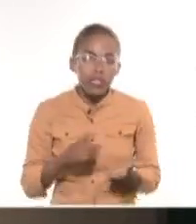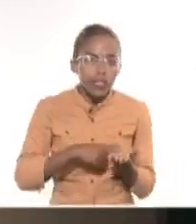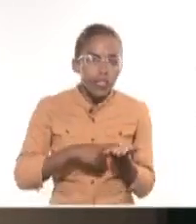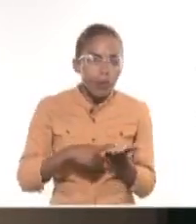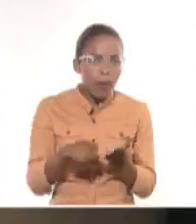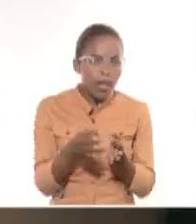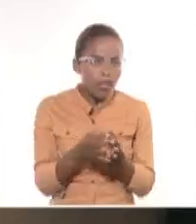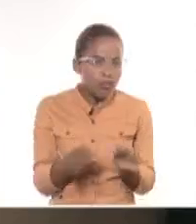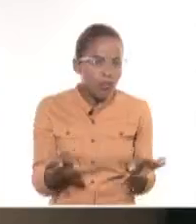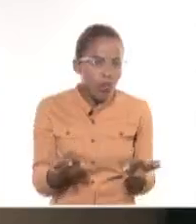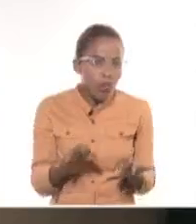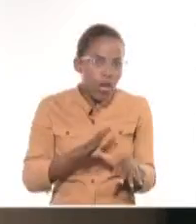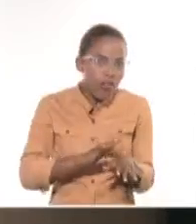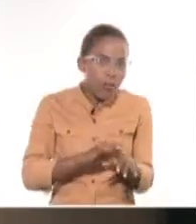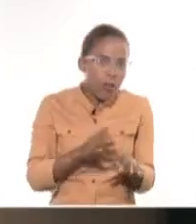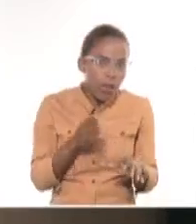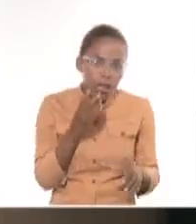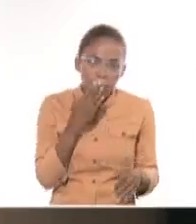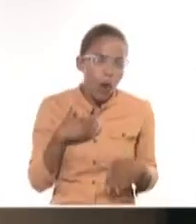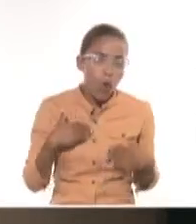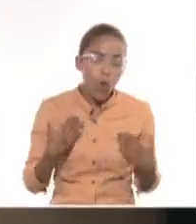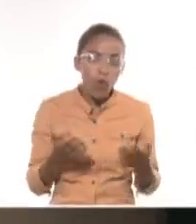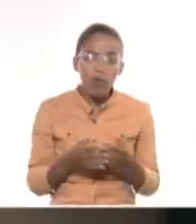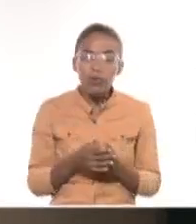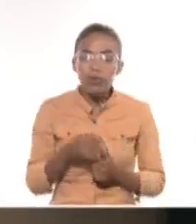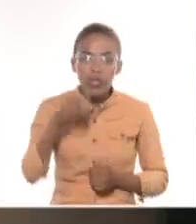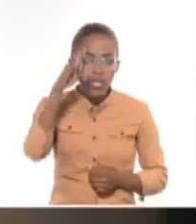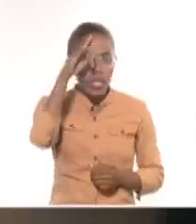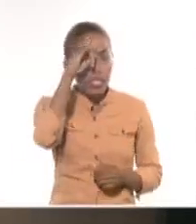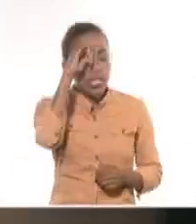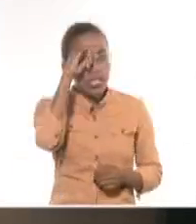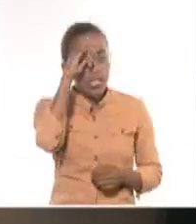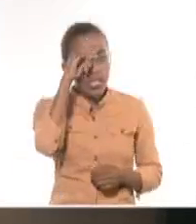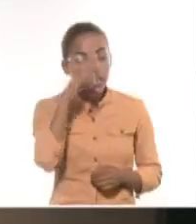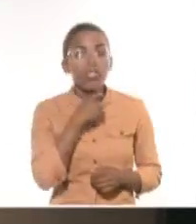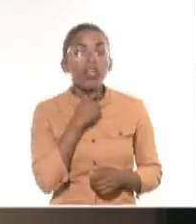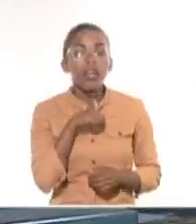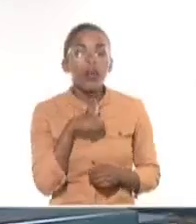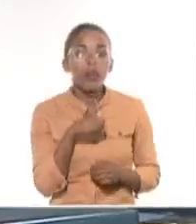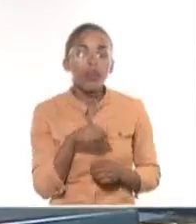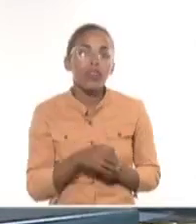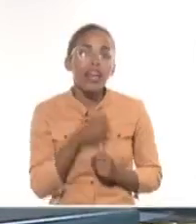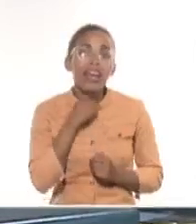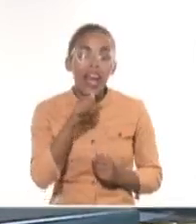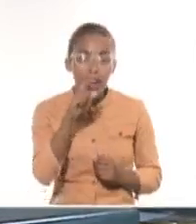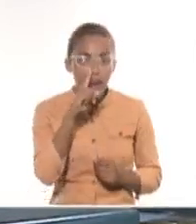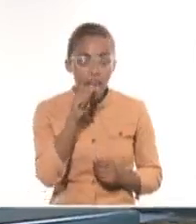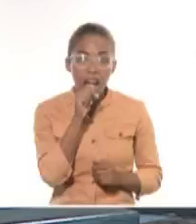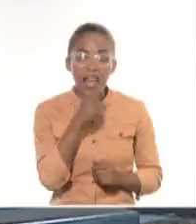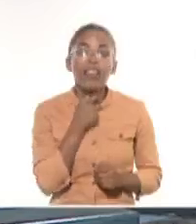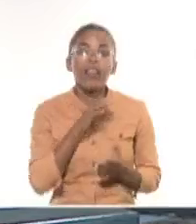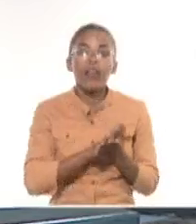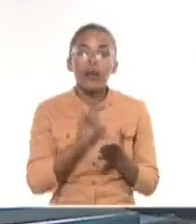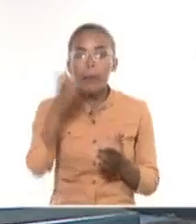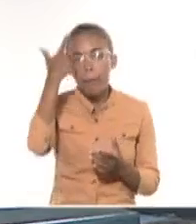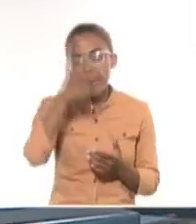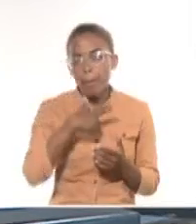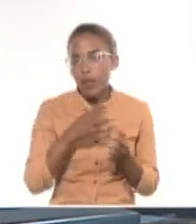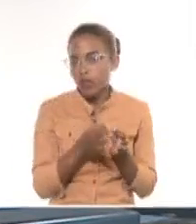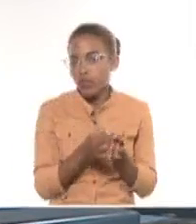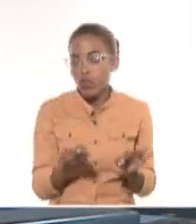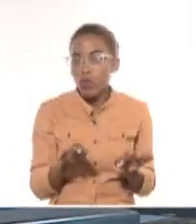la endemia habitual, que es como se llama desde el punto de vista técnico, ¿no? Porque mantenemos transmisión de